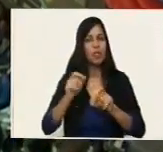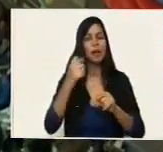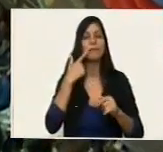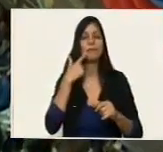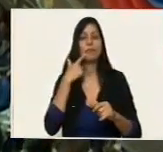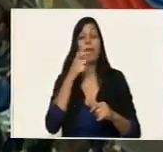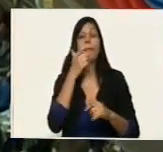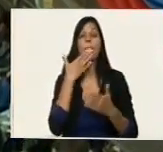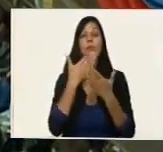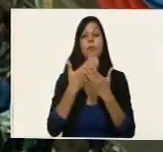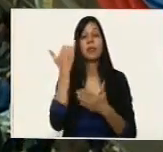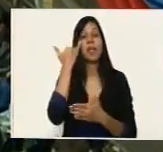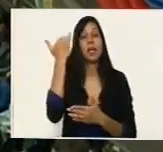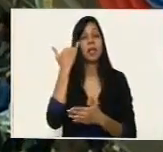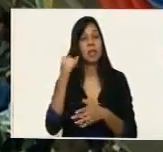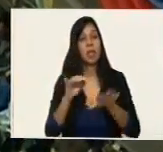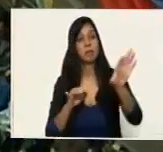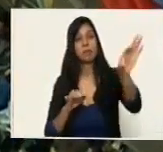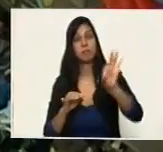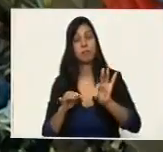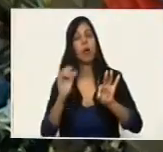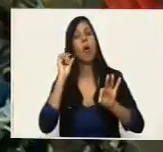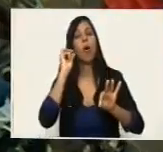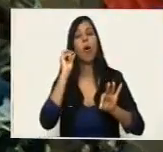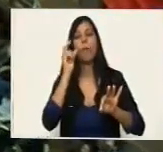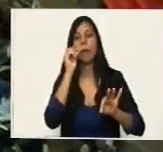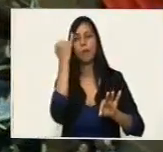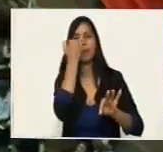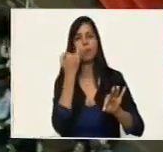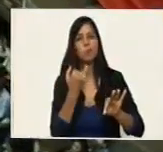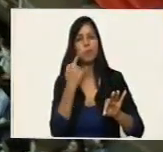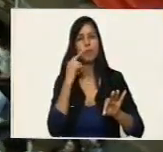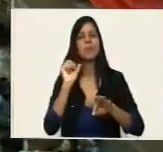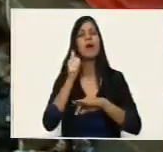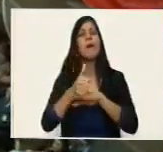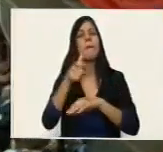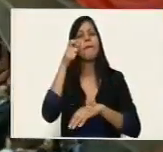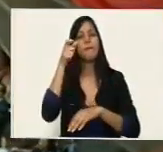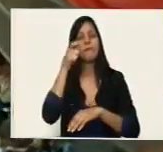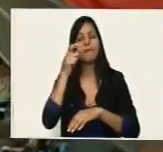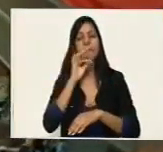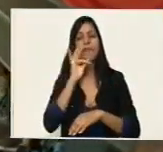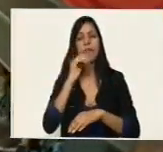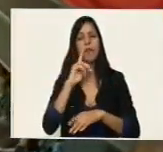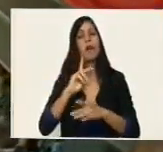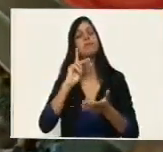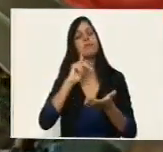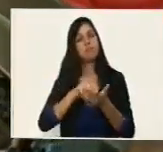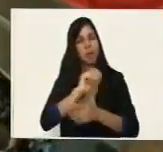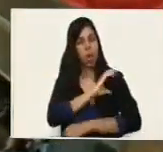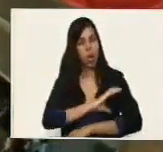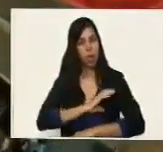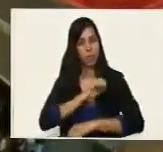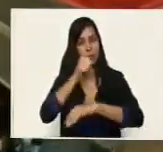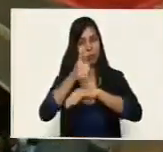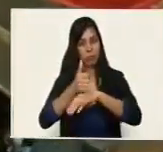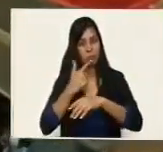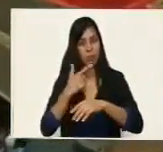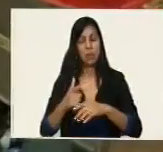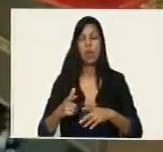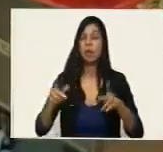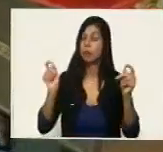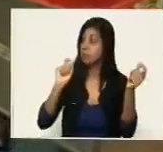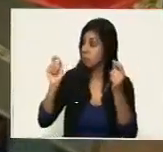los constituyentes la designación del Fiscal General de la República, Tarek William Saab, como presidente de esta comisión. Sometida a votación